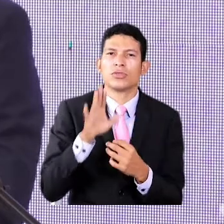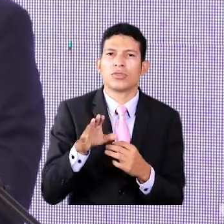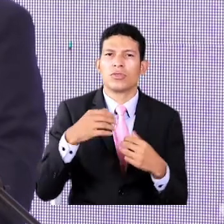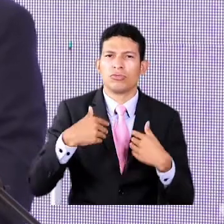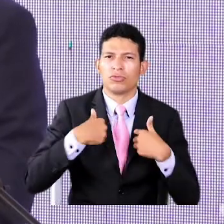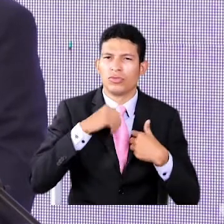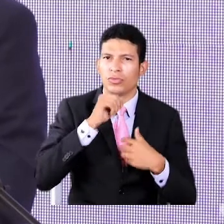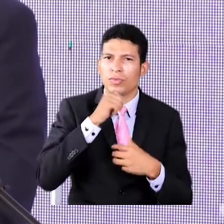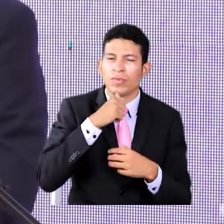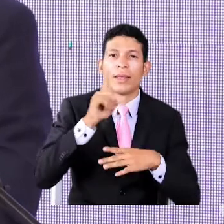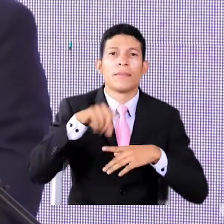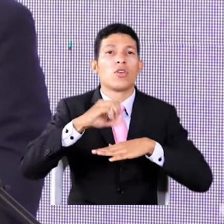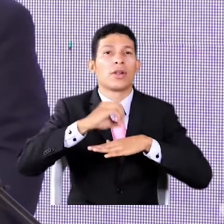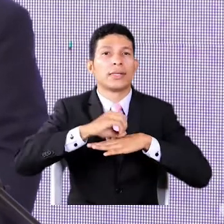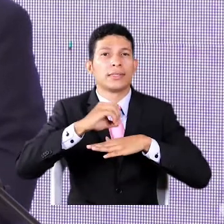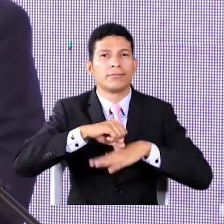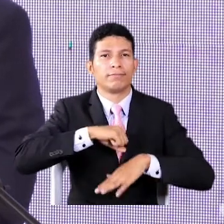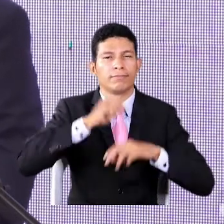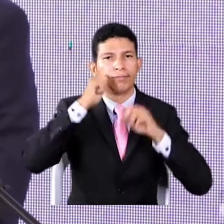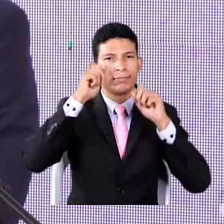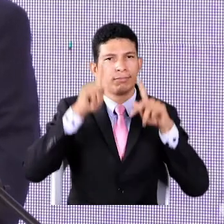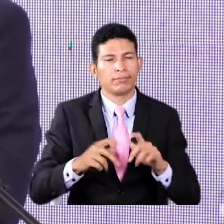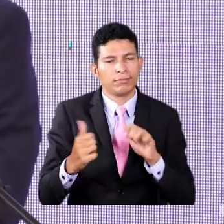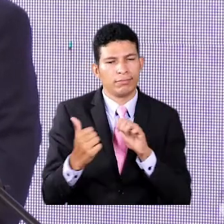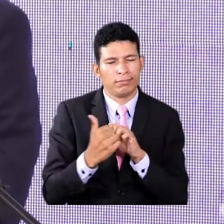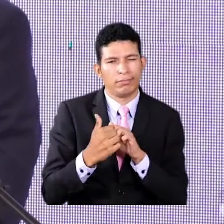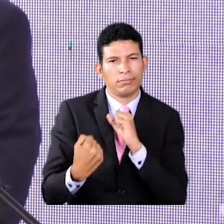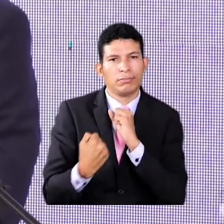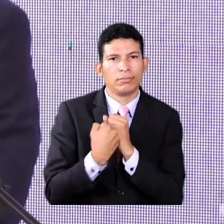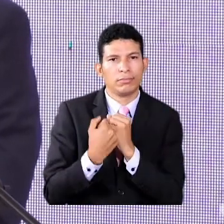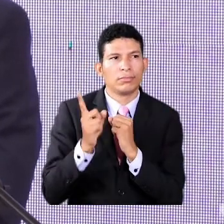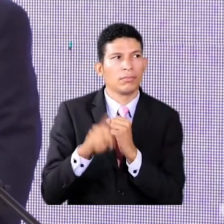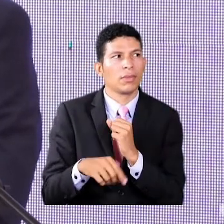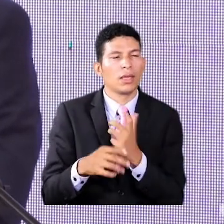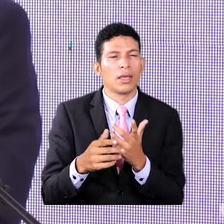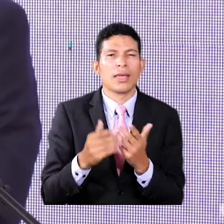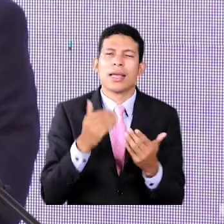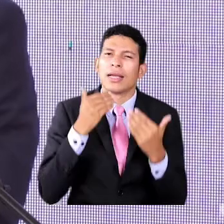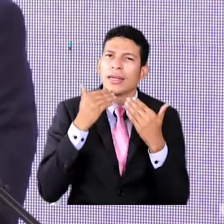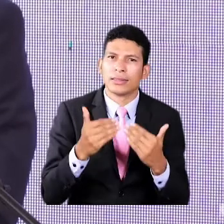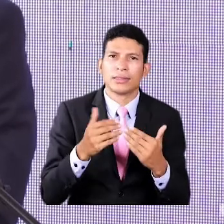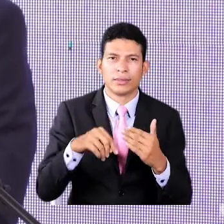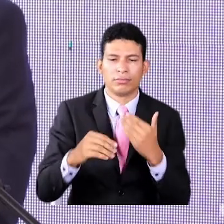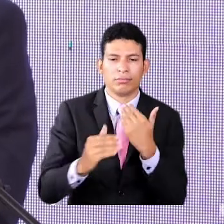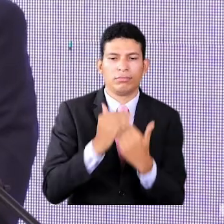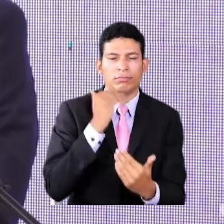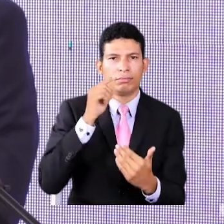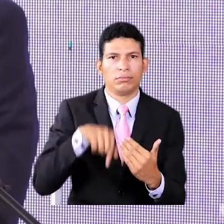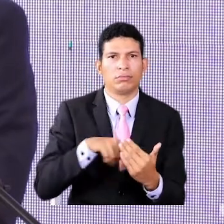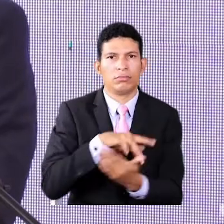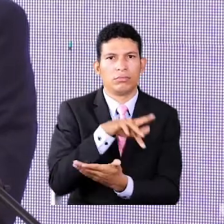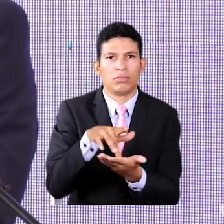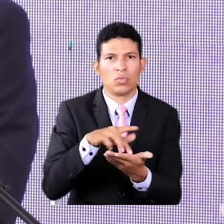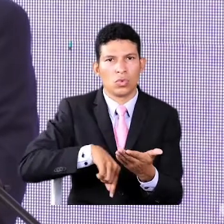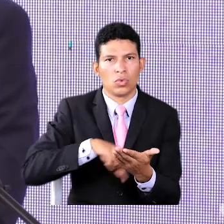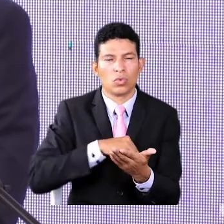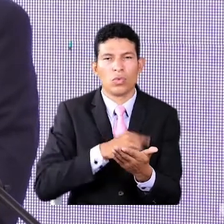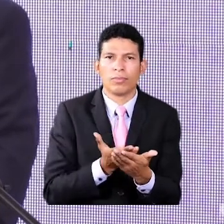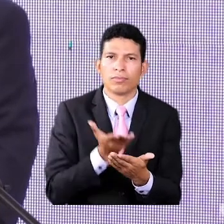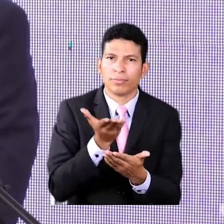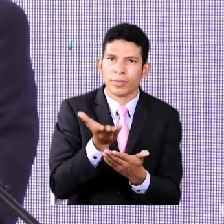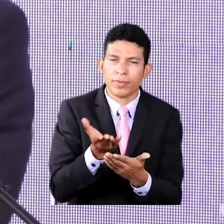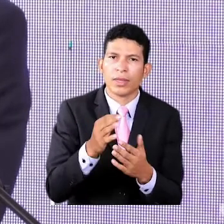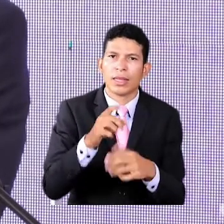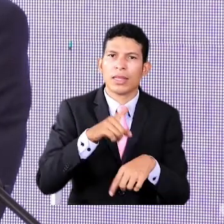organizaciones de derechos humanos acompañantes agradeciendo enormemente la invitación para estar con ustedes en este momento